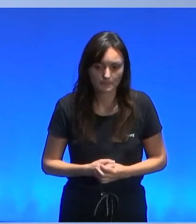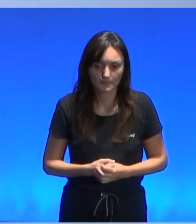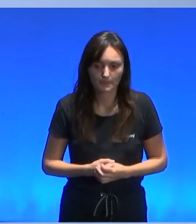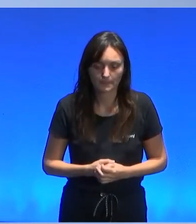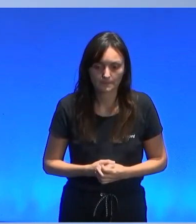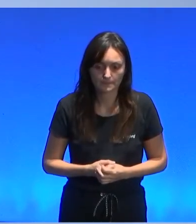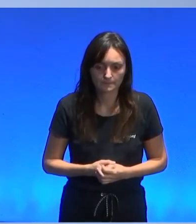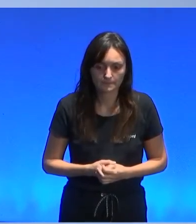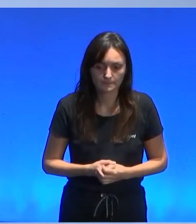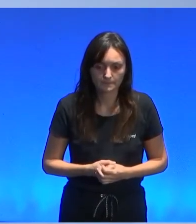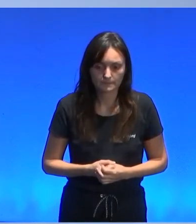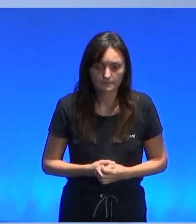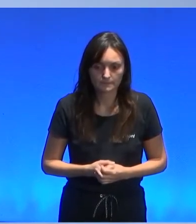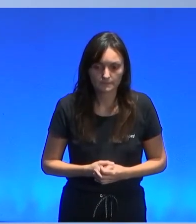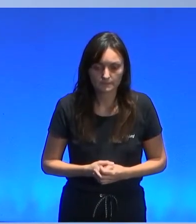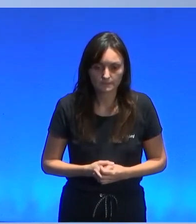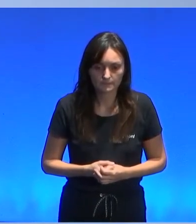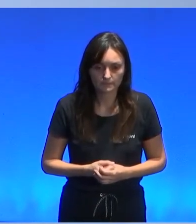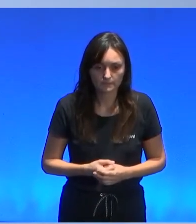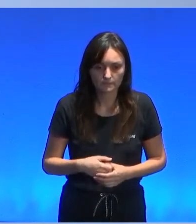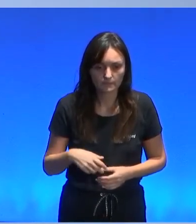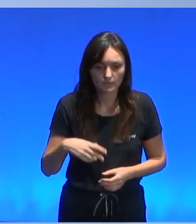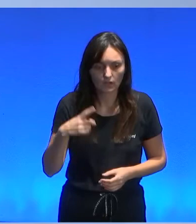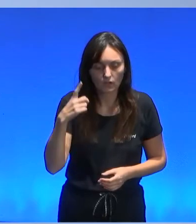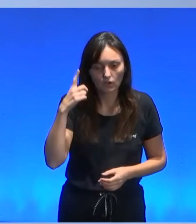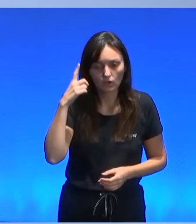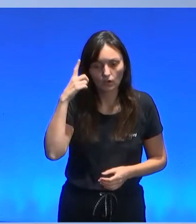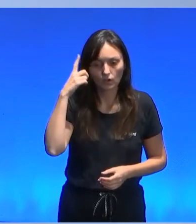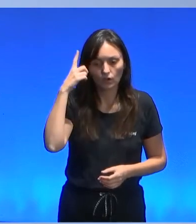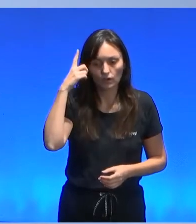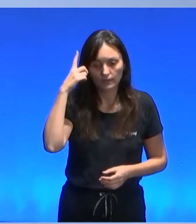Pero, bueno, por lo cual yo creo que